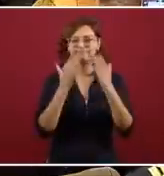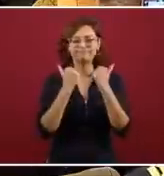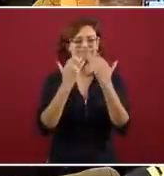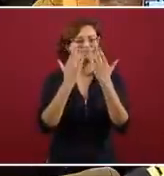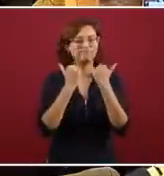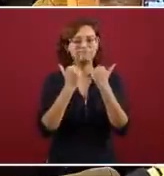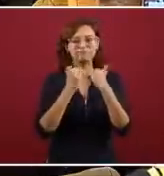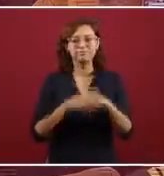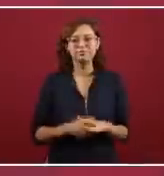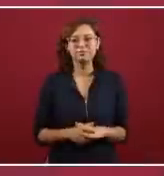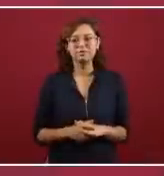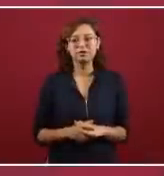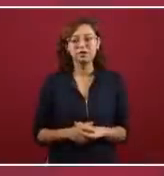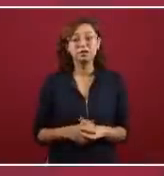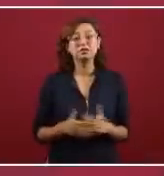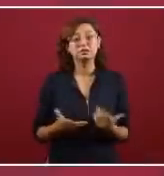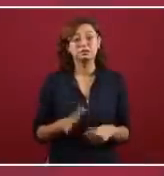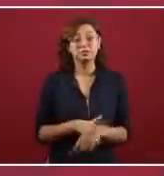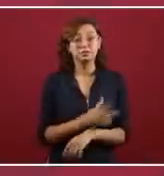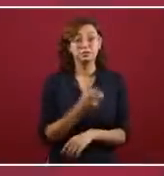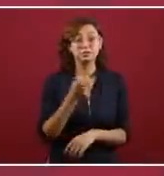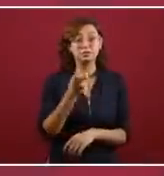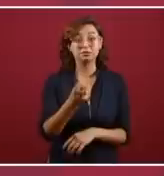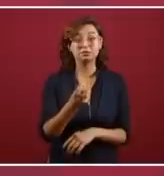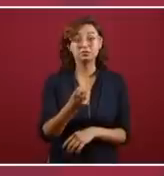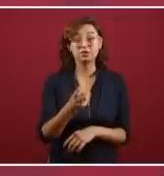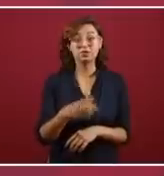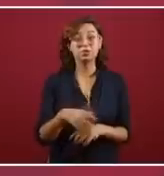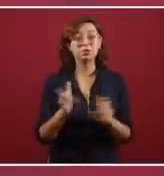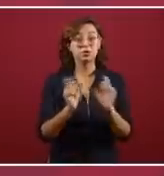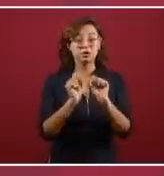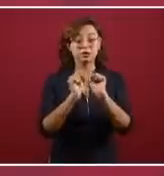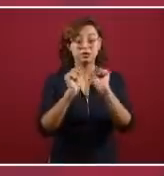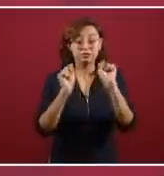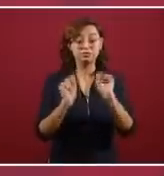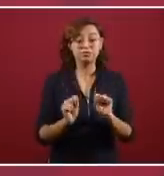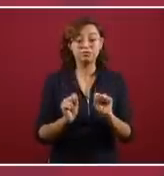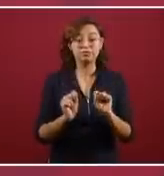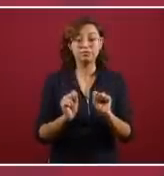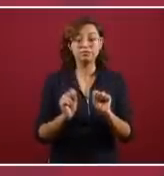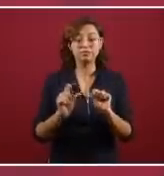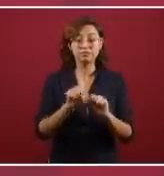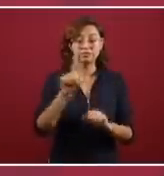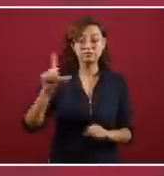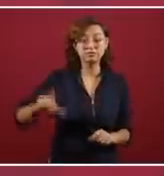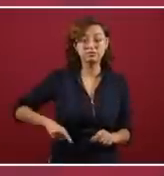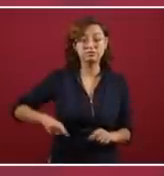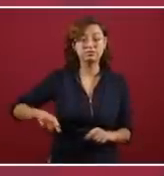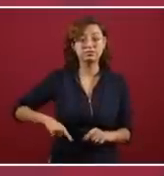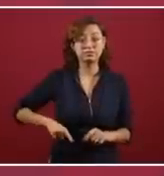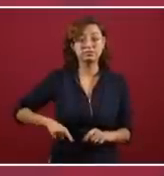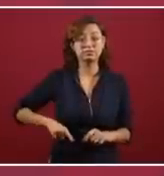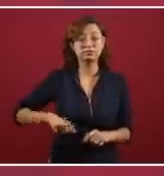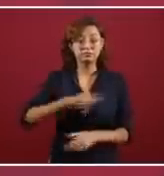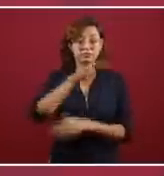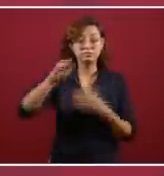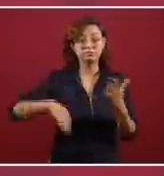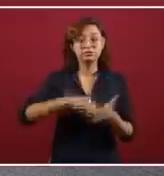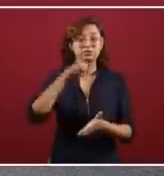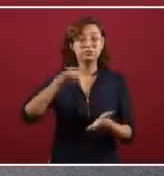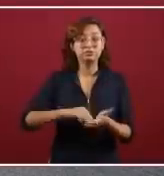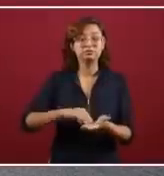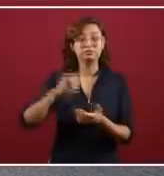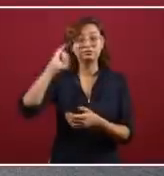Por eso es ejemplar el sistema de gobierno en los municipios de usos